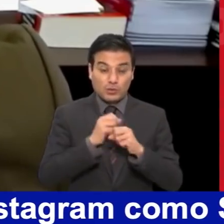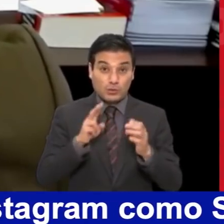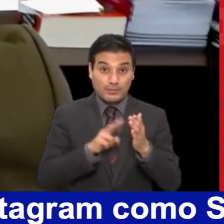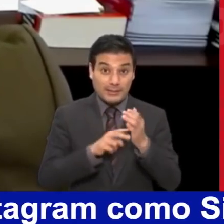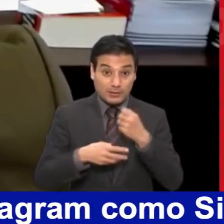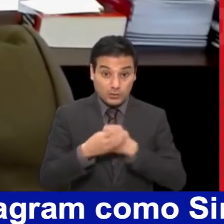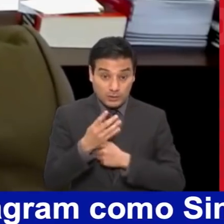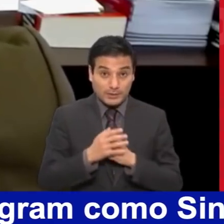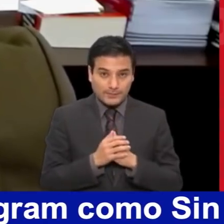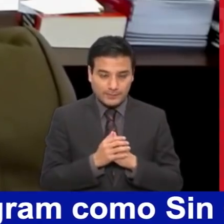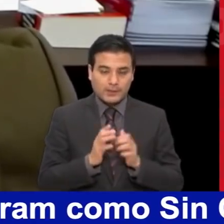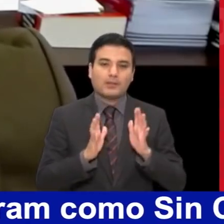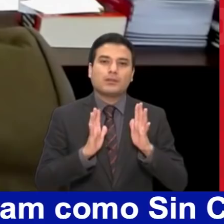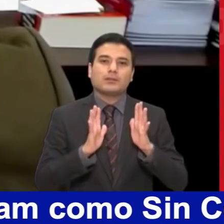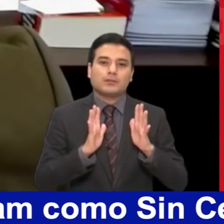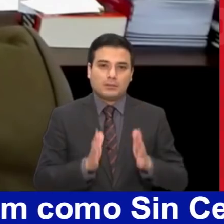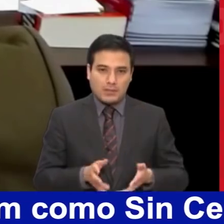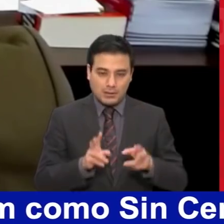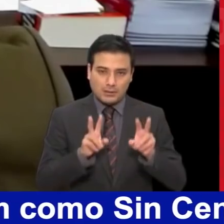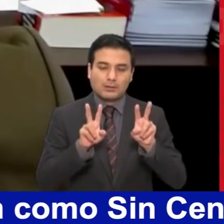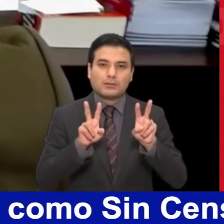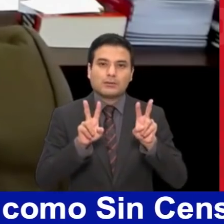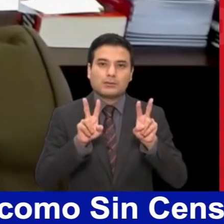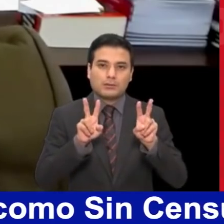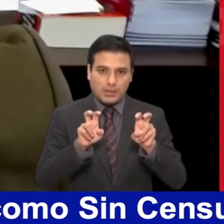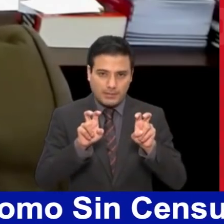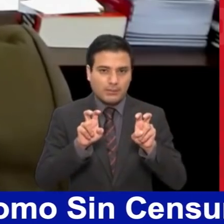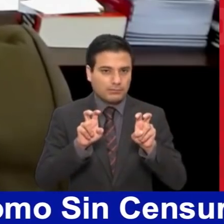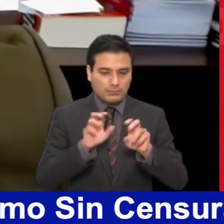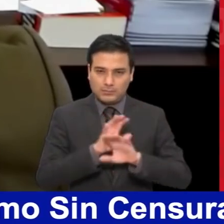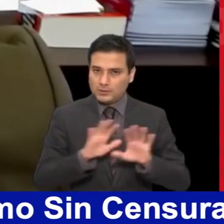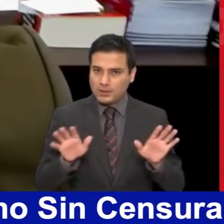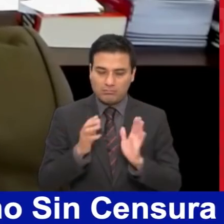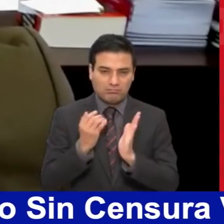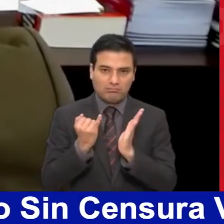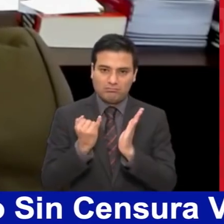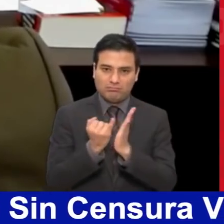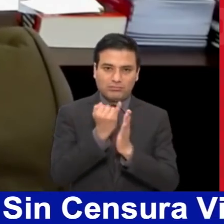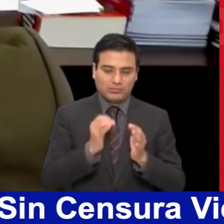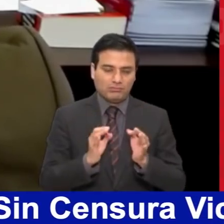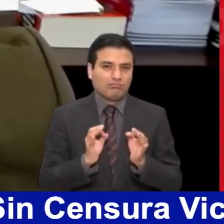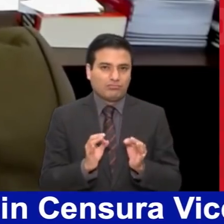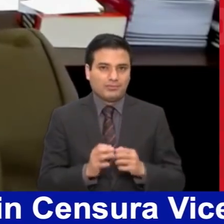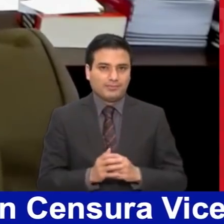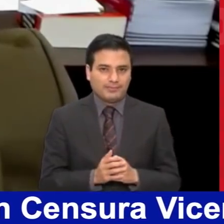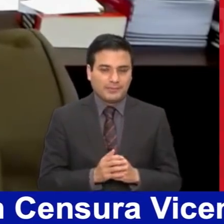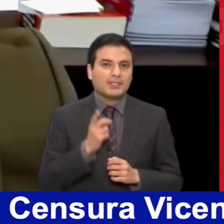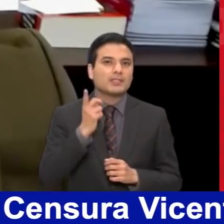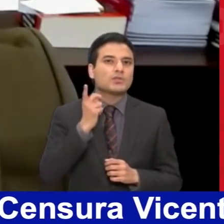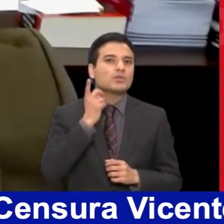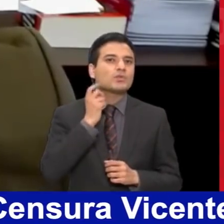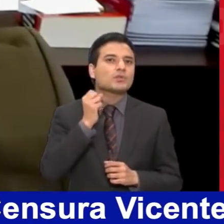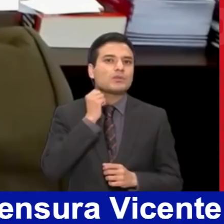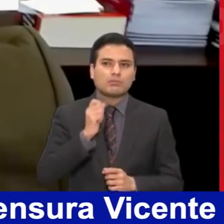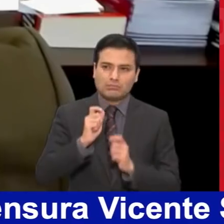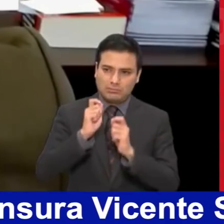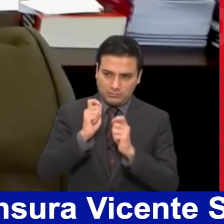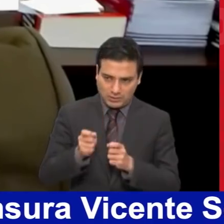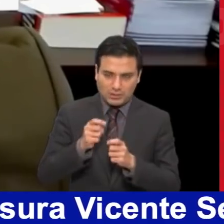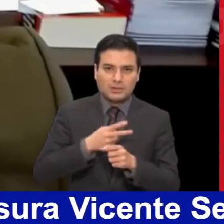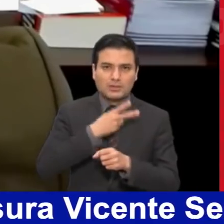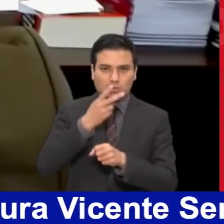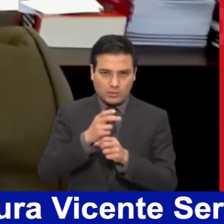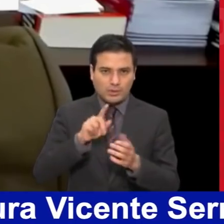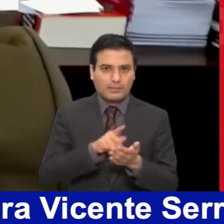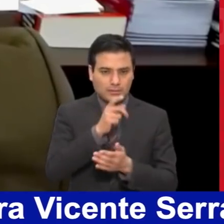que se lograron superar esos tabús respecto a la elección consecutiva de legisladoras y legisladores y se instituyó la reelección en el